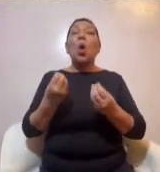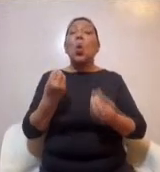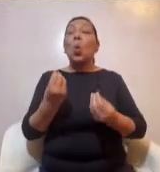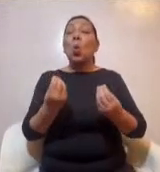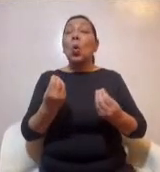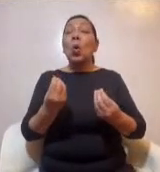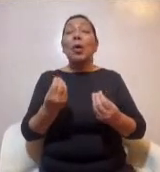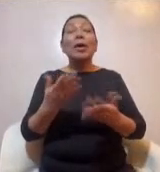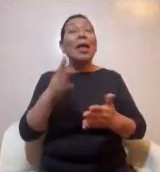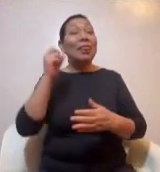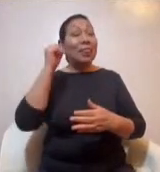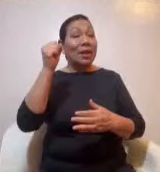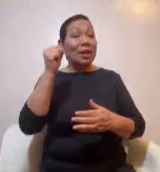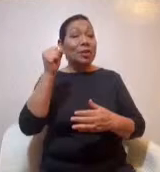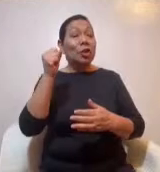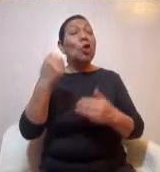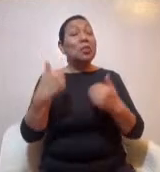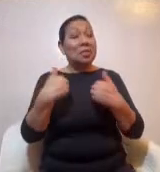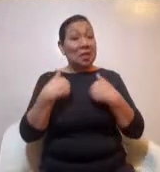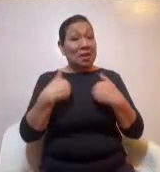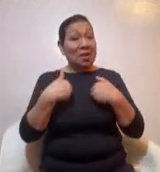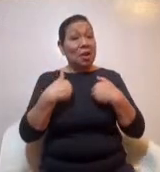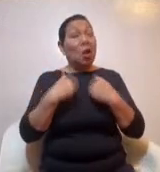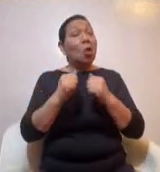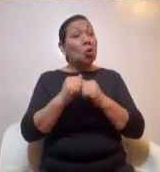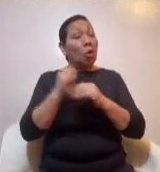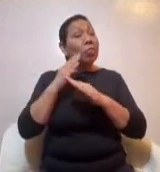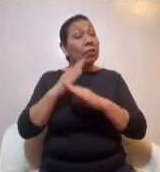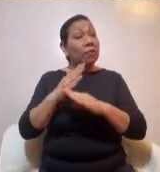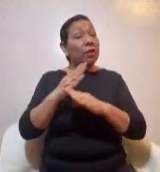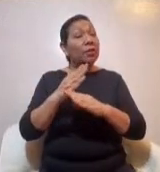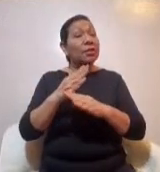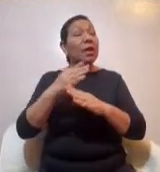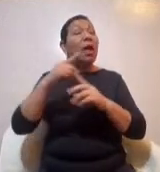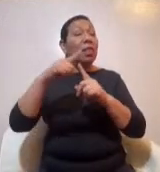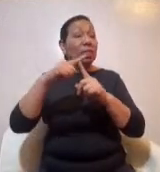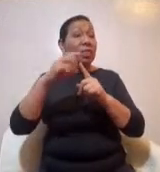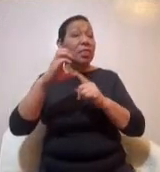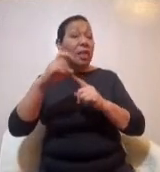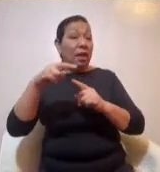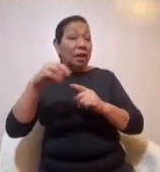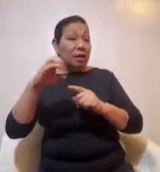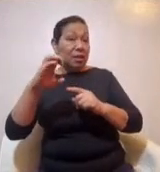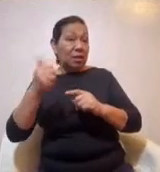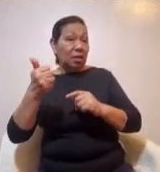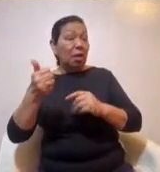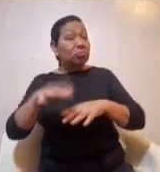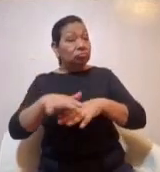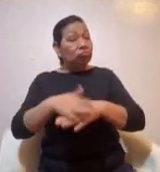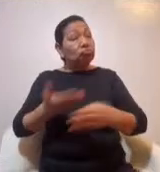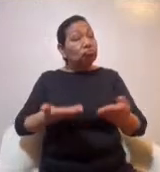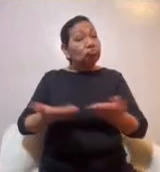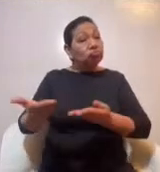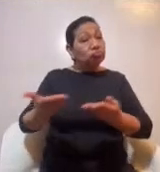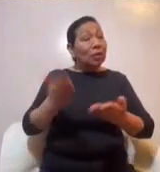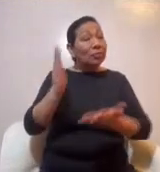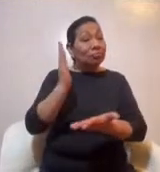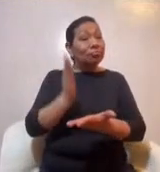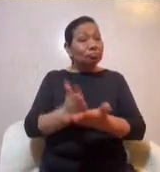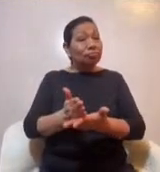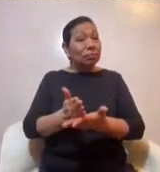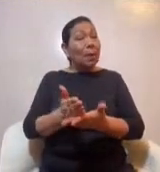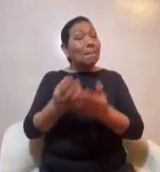más precisamente sobre el derecho de contar con defensa técnica en un procedimiento